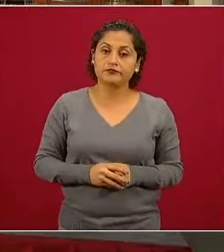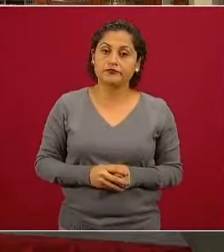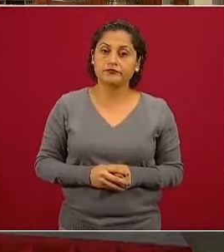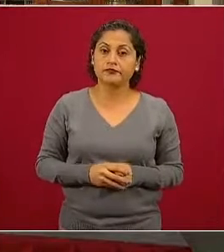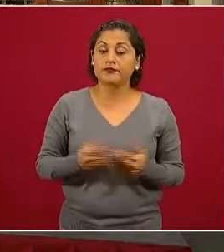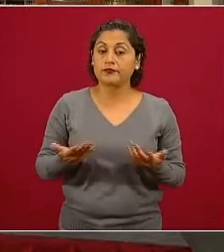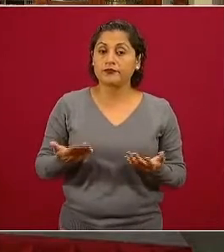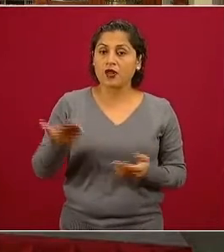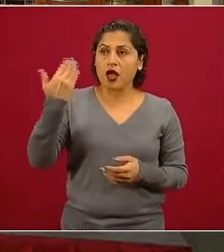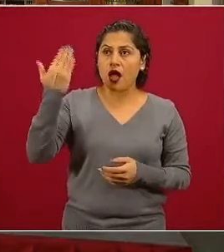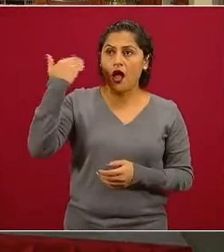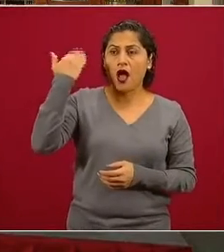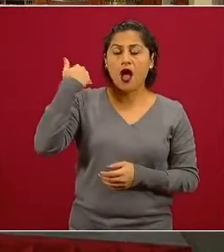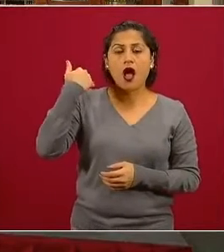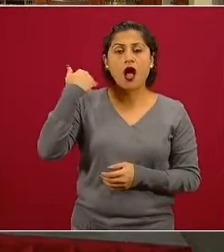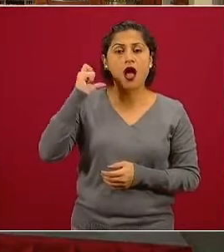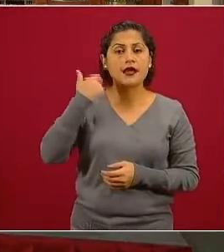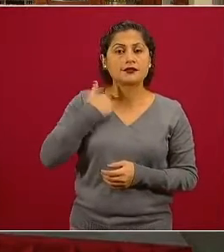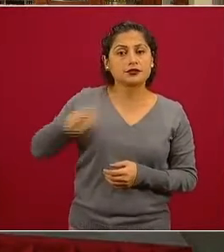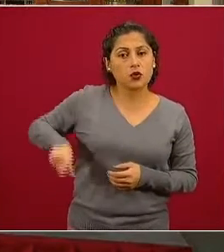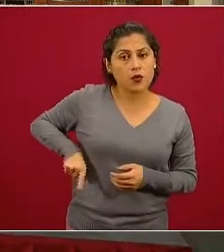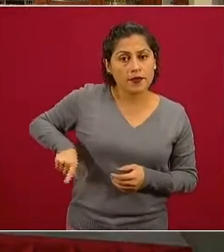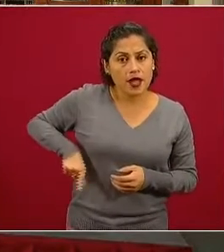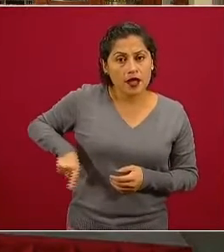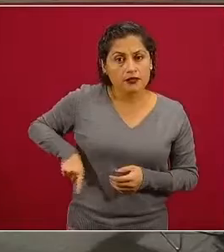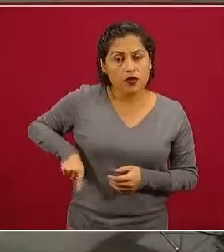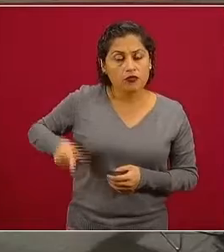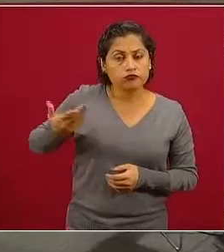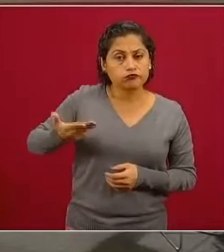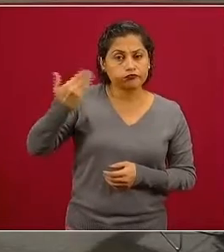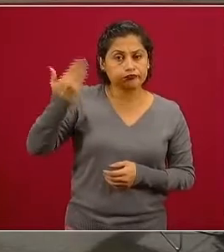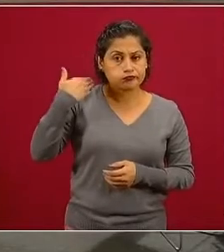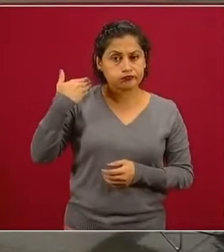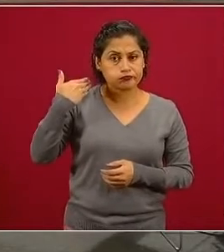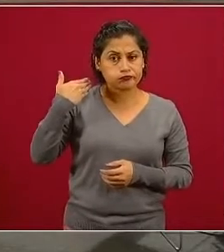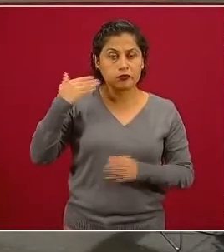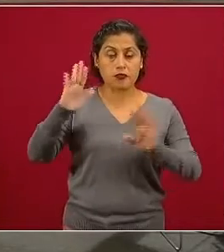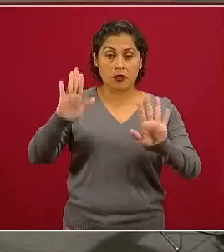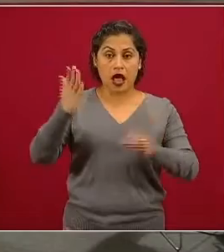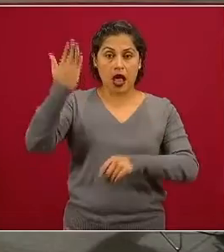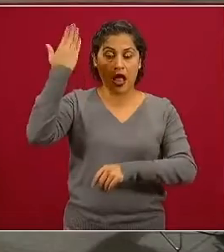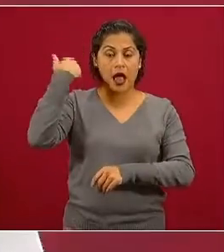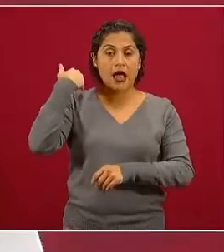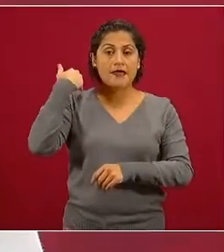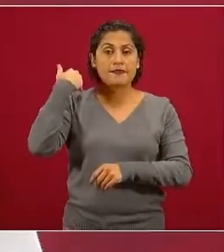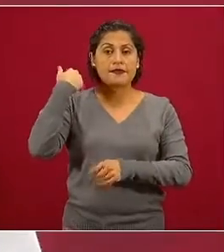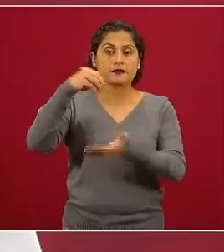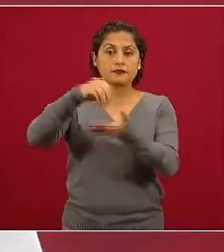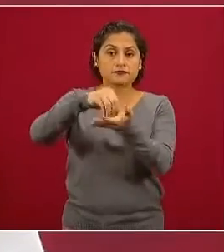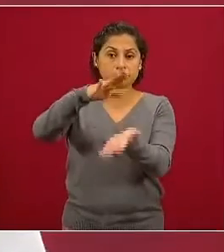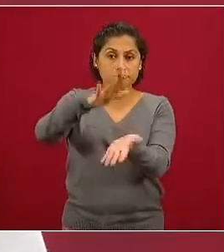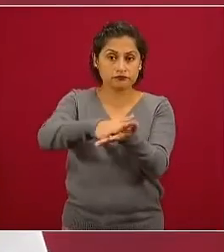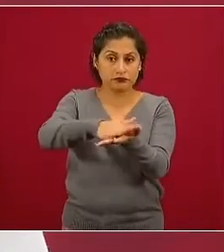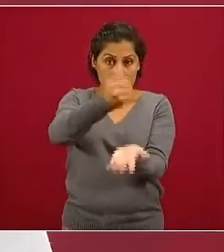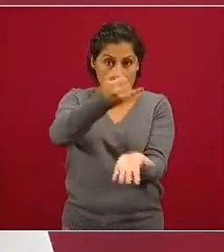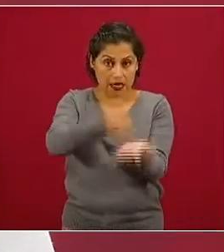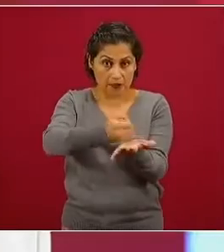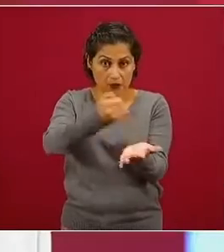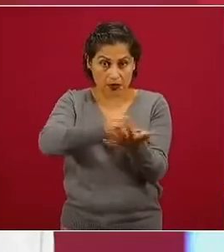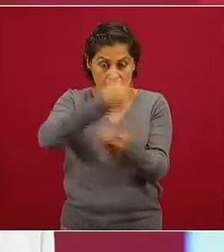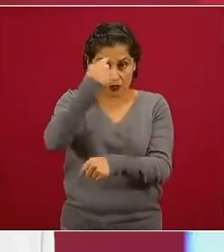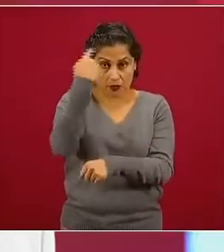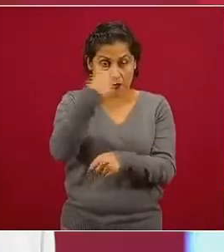en alguna reforma fiscal, el país tuviera mecanismos para de manera más clara asegurar el uso de los recursos